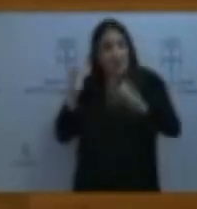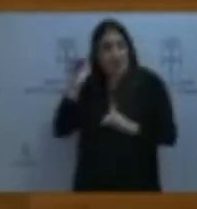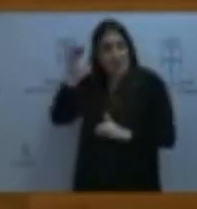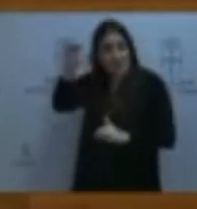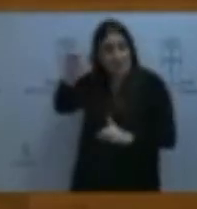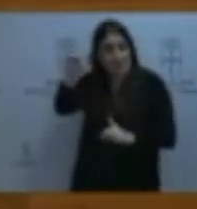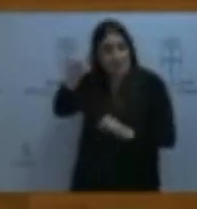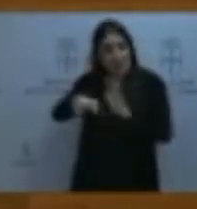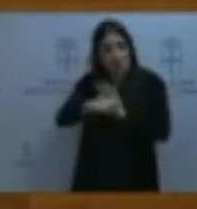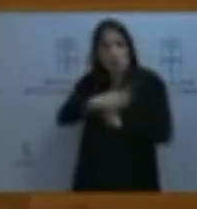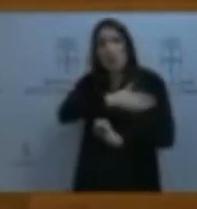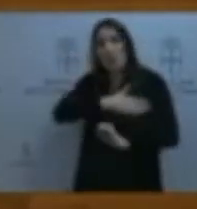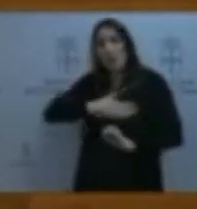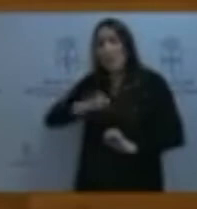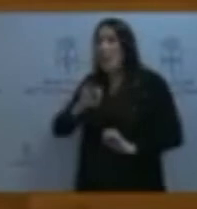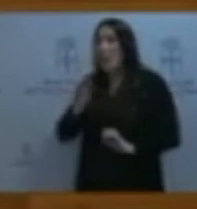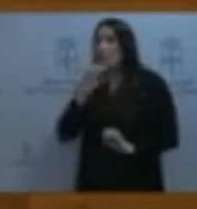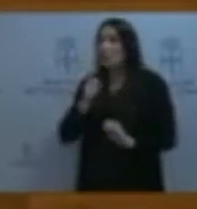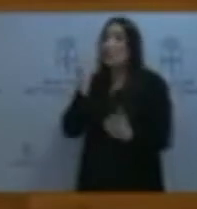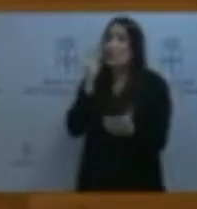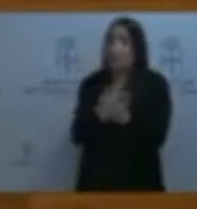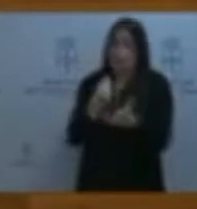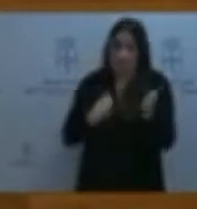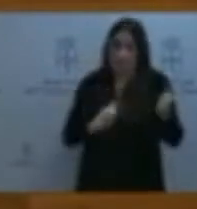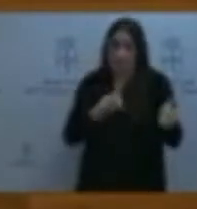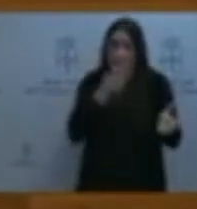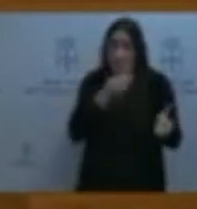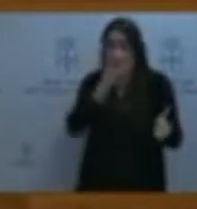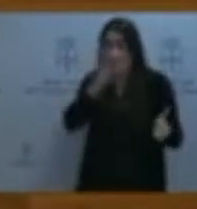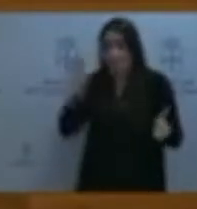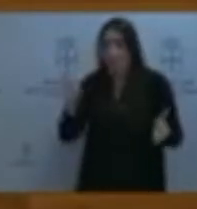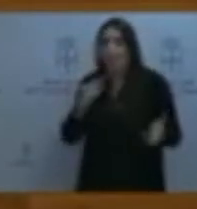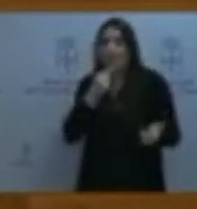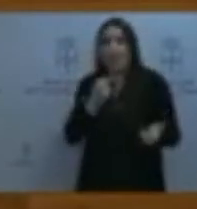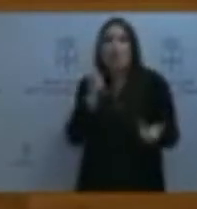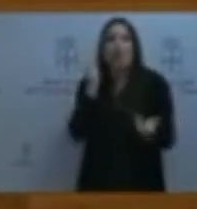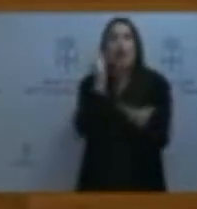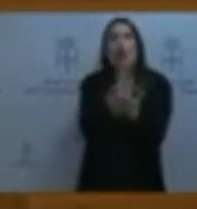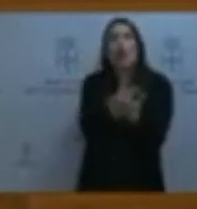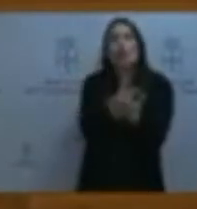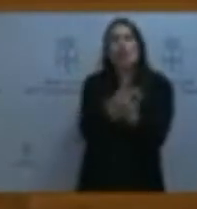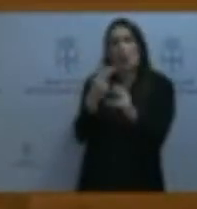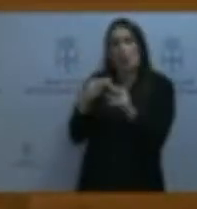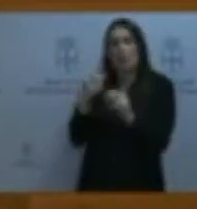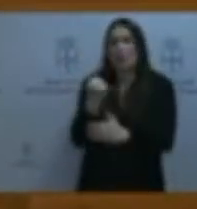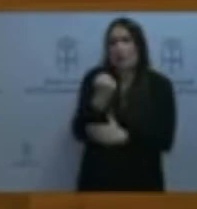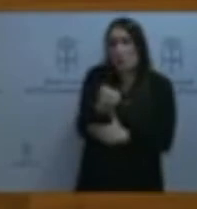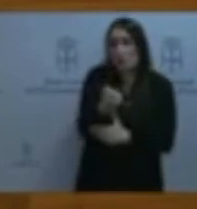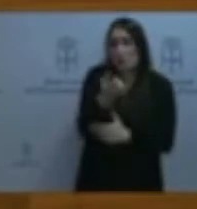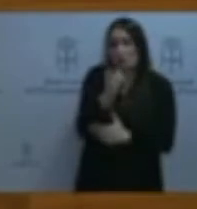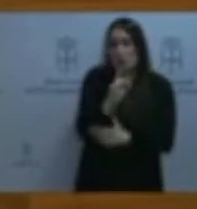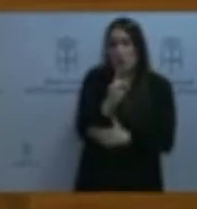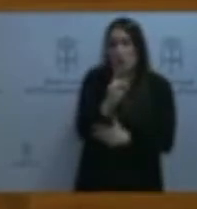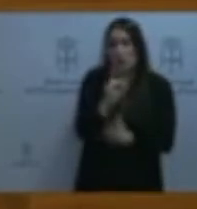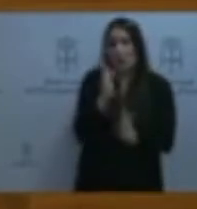si se apuesta decididamente, como lo ha hecho el Partido Socialista y el Partido Popular, por políticas que apoyan solamente